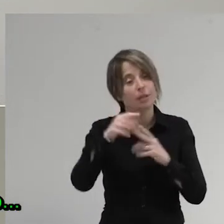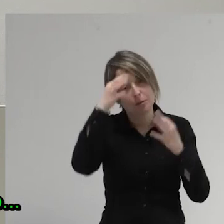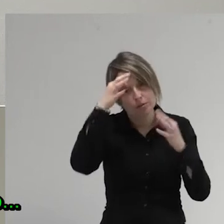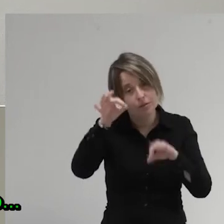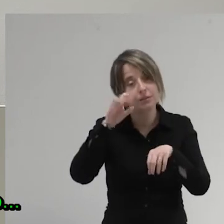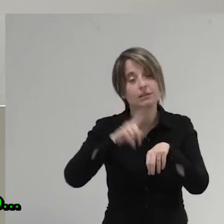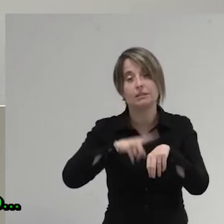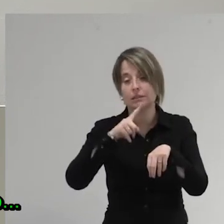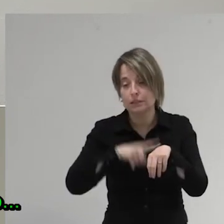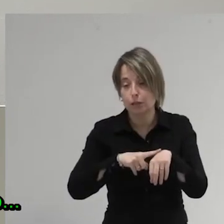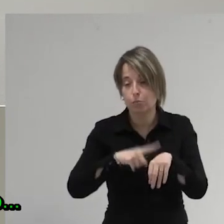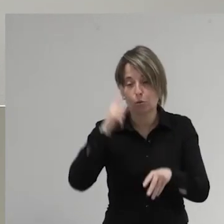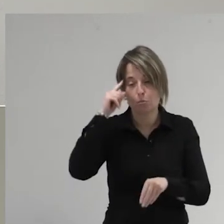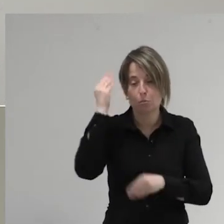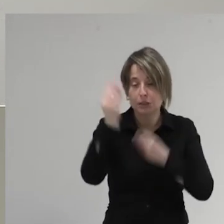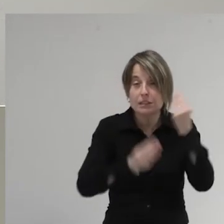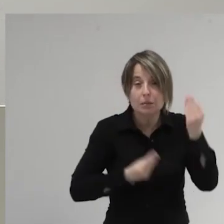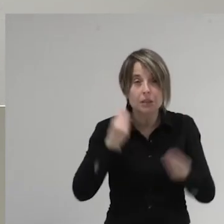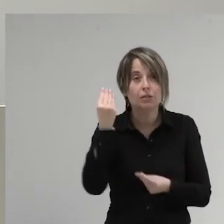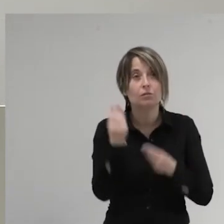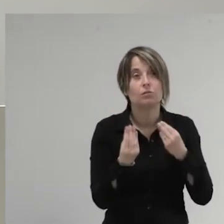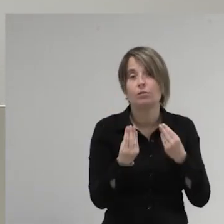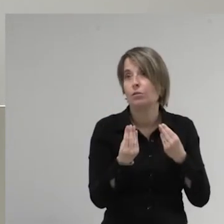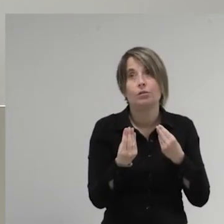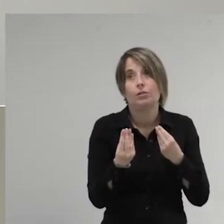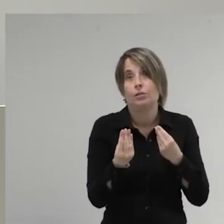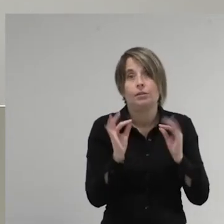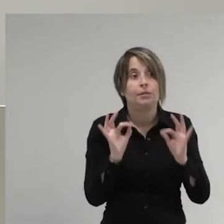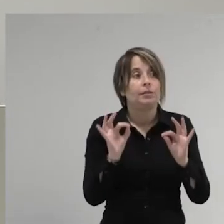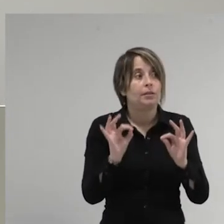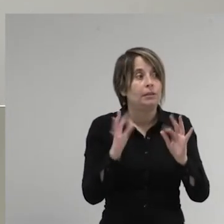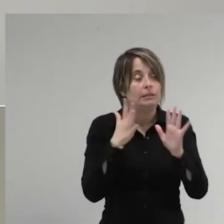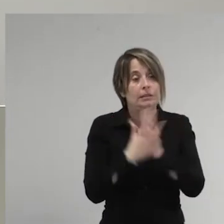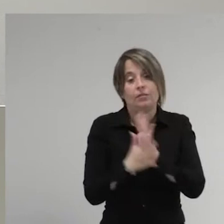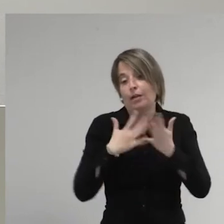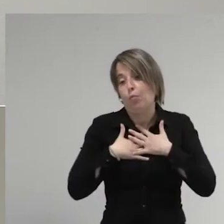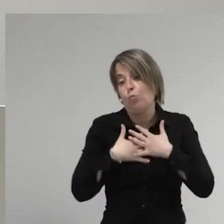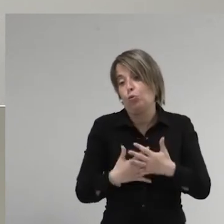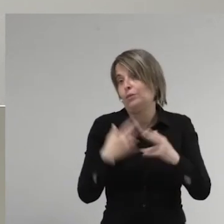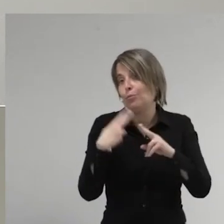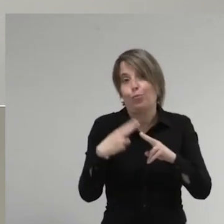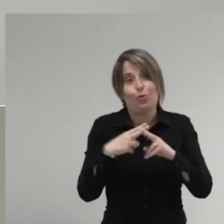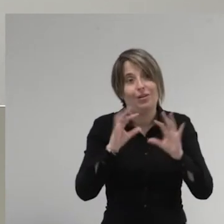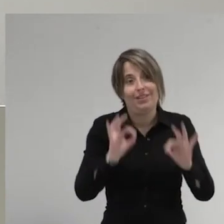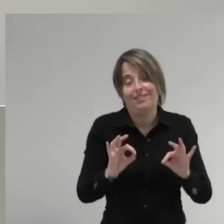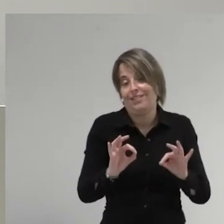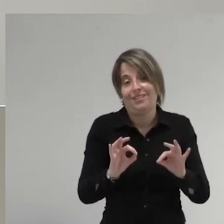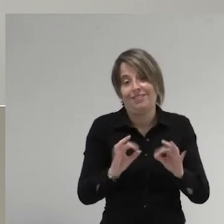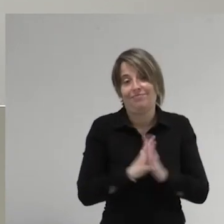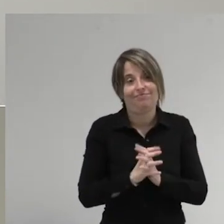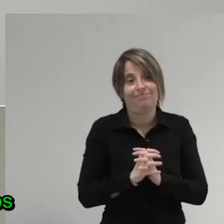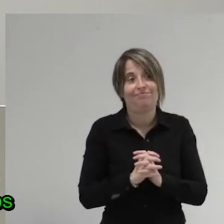tiempo y pensamiento, o sea, no sé cómo decir. Básicamente es una cuestión de voluntad política y de asignación de